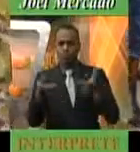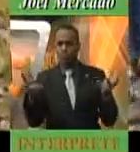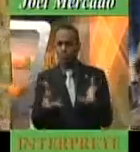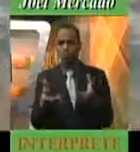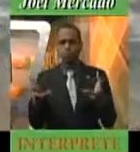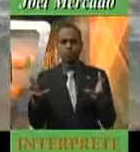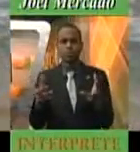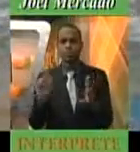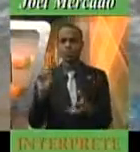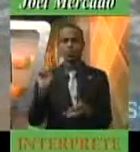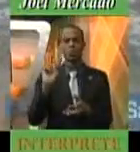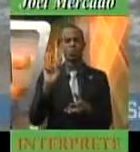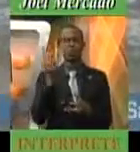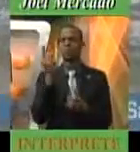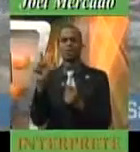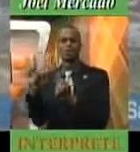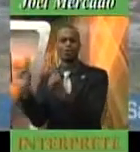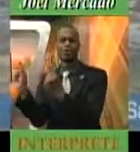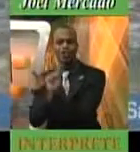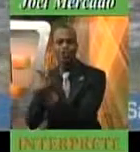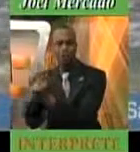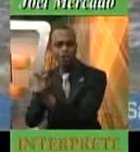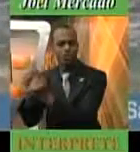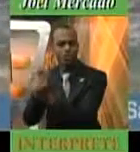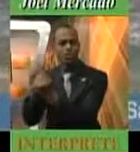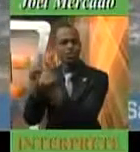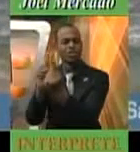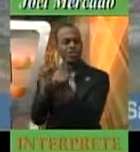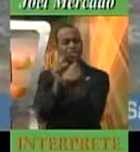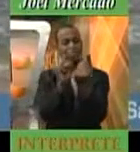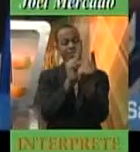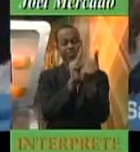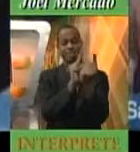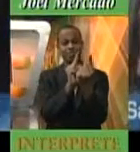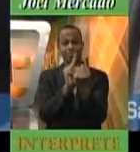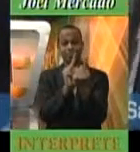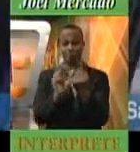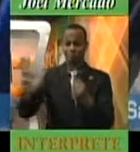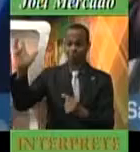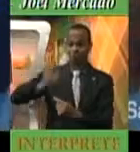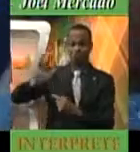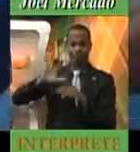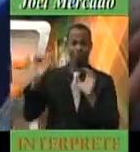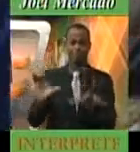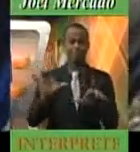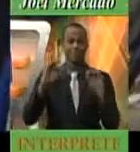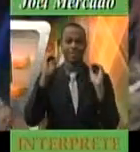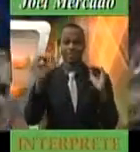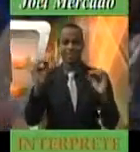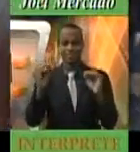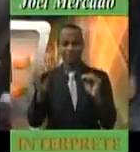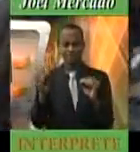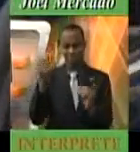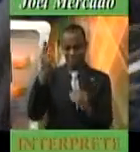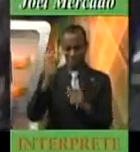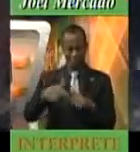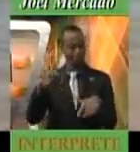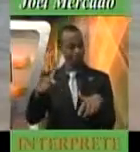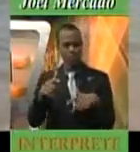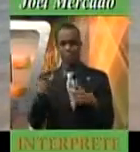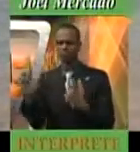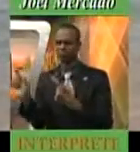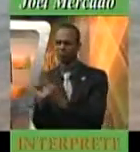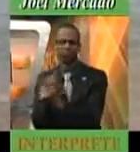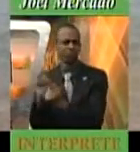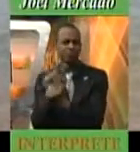el primer contacto grande. O sea, lo que nunca se había hecho. Sí, sí, pero con una dimensión muy grande. O